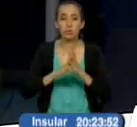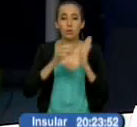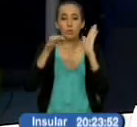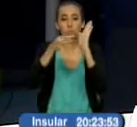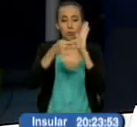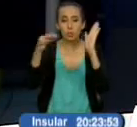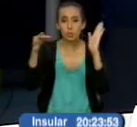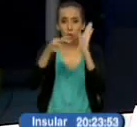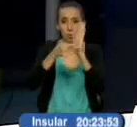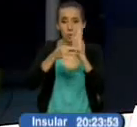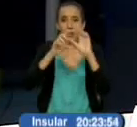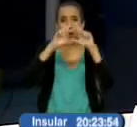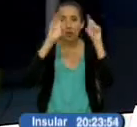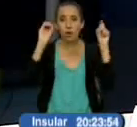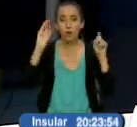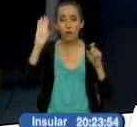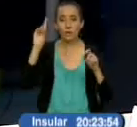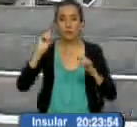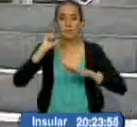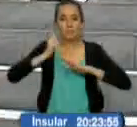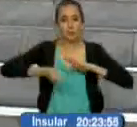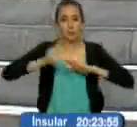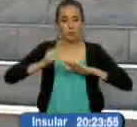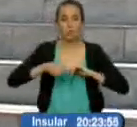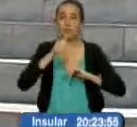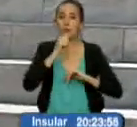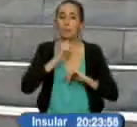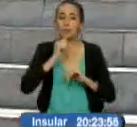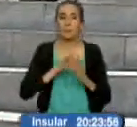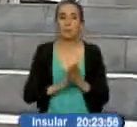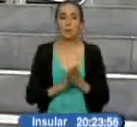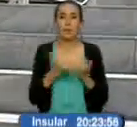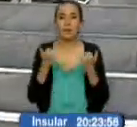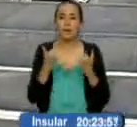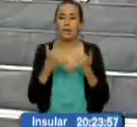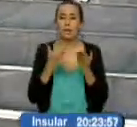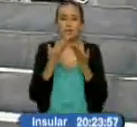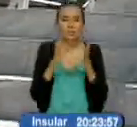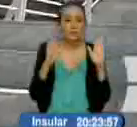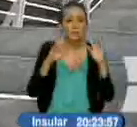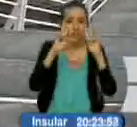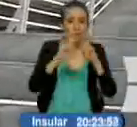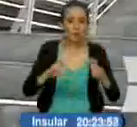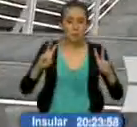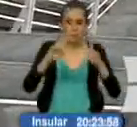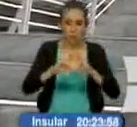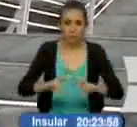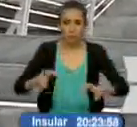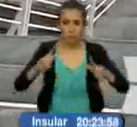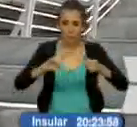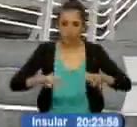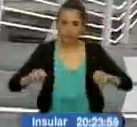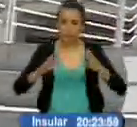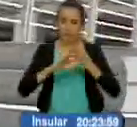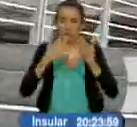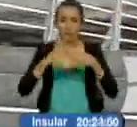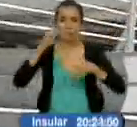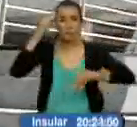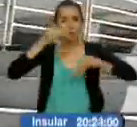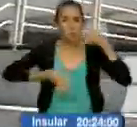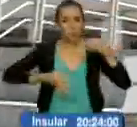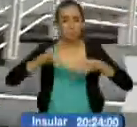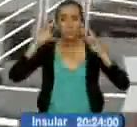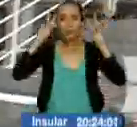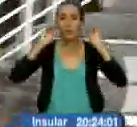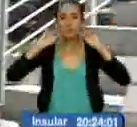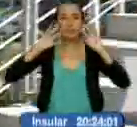Esto durante una audiencia privada. Esta diligencia es parte de una nueva indagación previa que abrió la Fiscalía por los hechos de corrupción